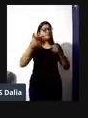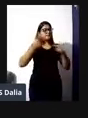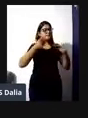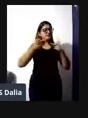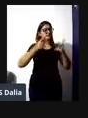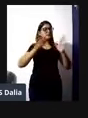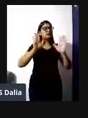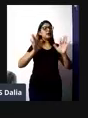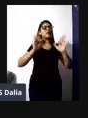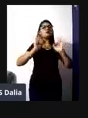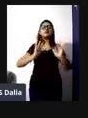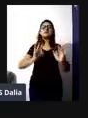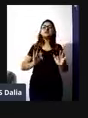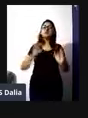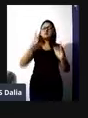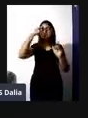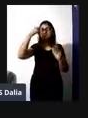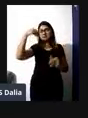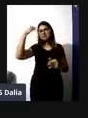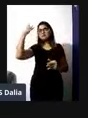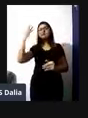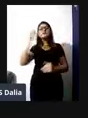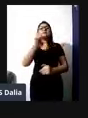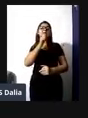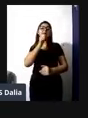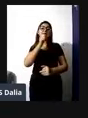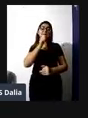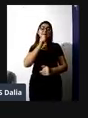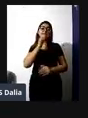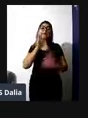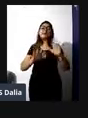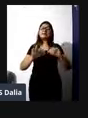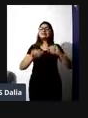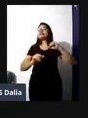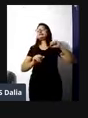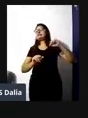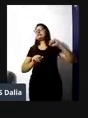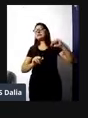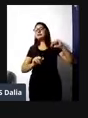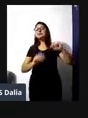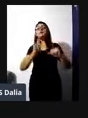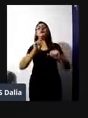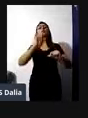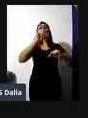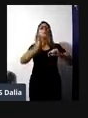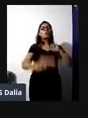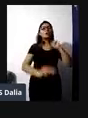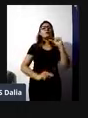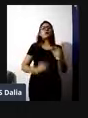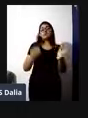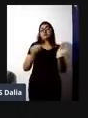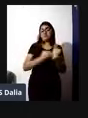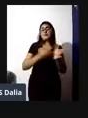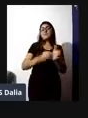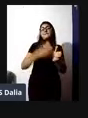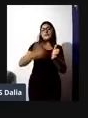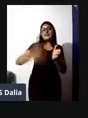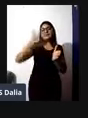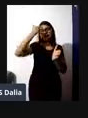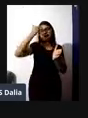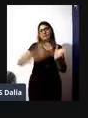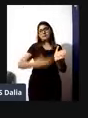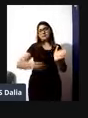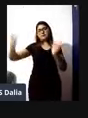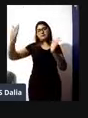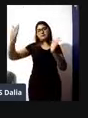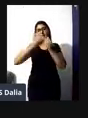resistencia. Pero poco a poco, estoy segura que todavía nos queda un ratito más en casa y estoy segura de que